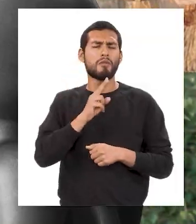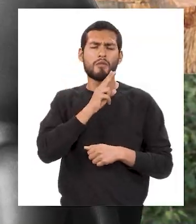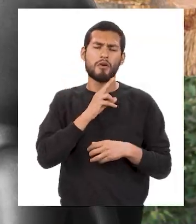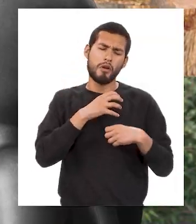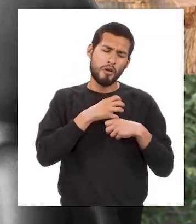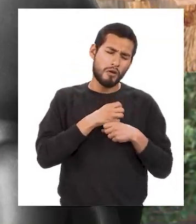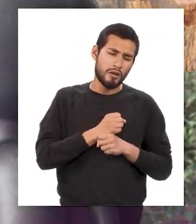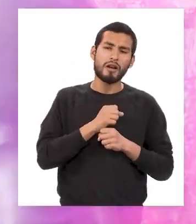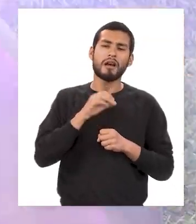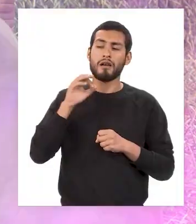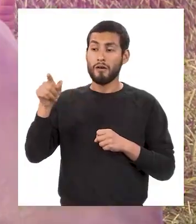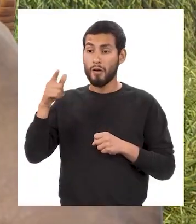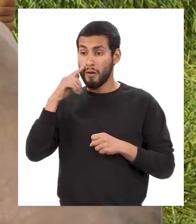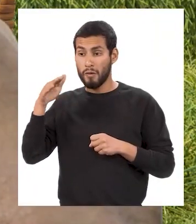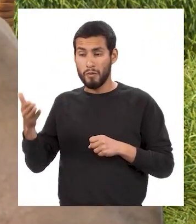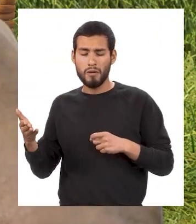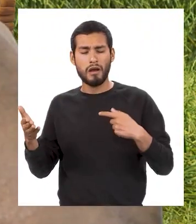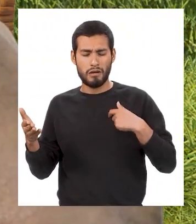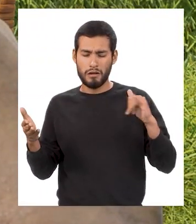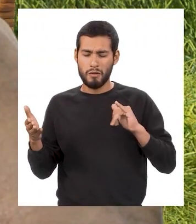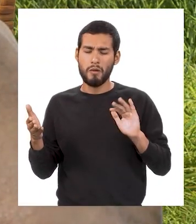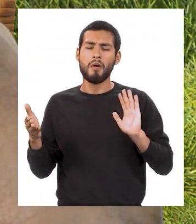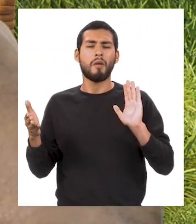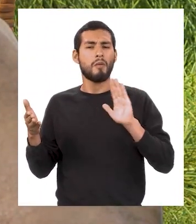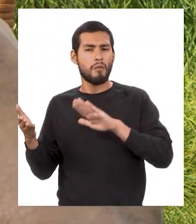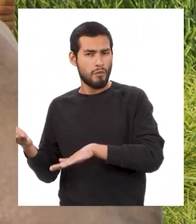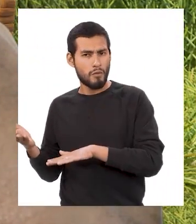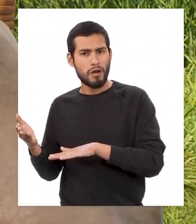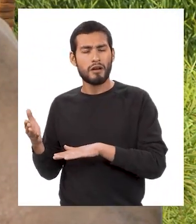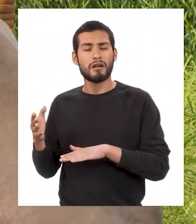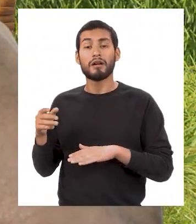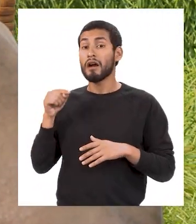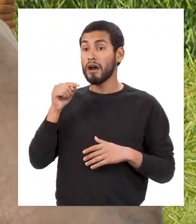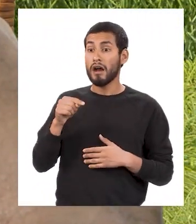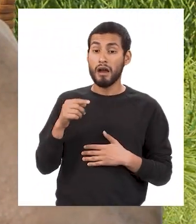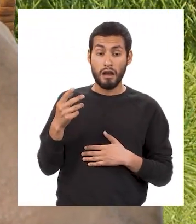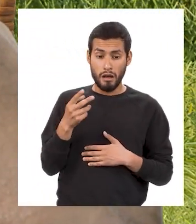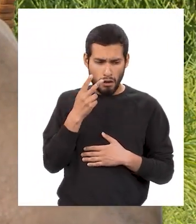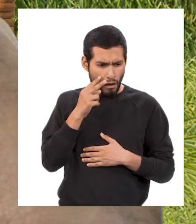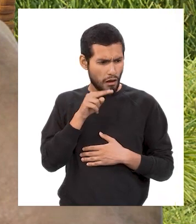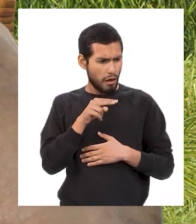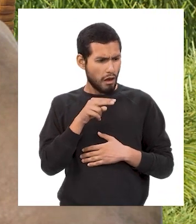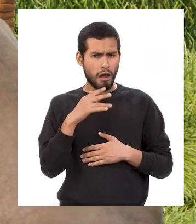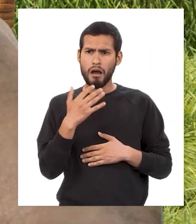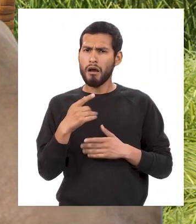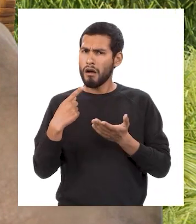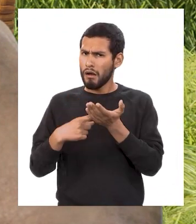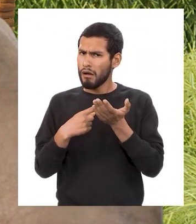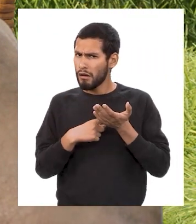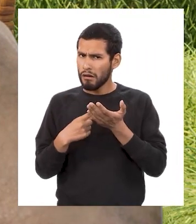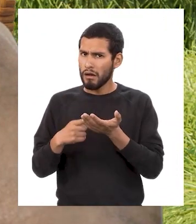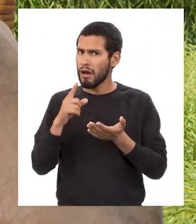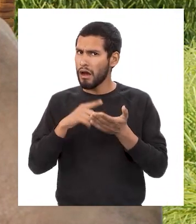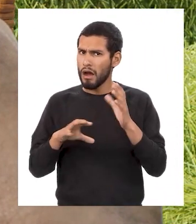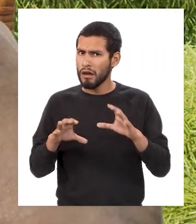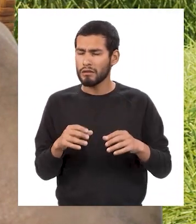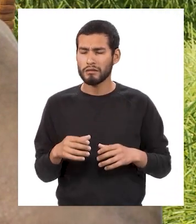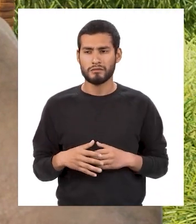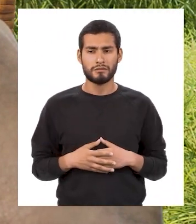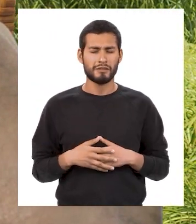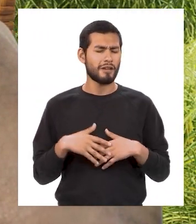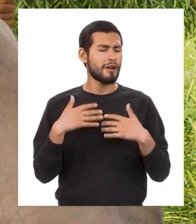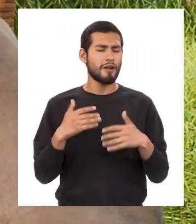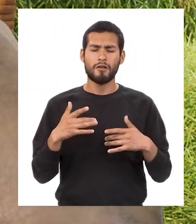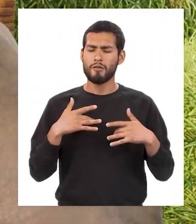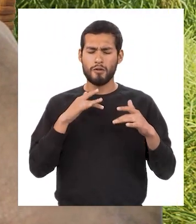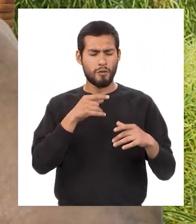pobre desdichada viuda, que llevaría el mismo destino del rajá. Ante esto, nuestros aventureros debatieron su